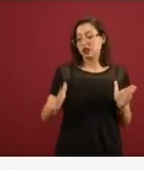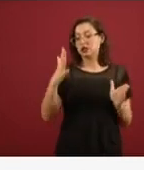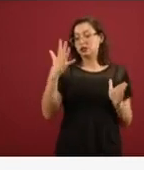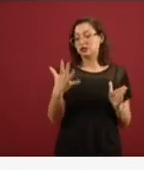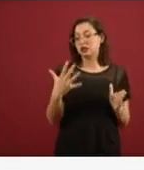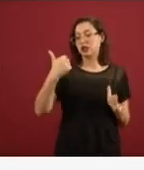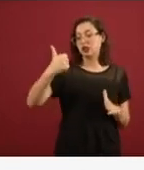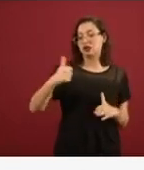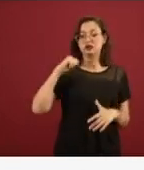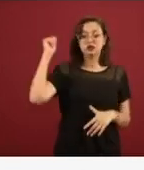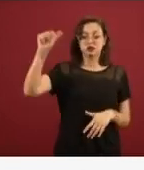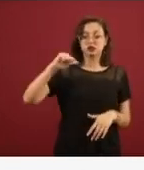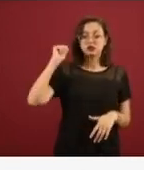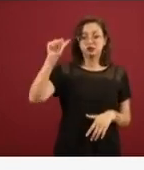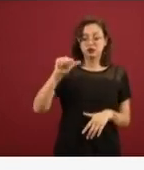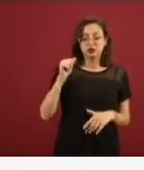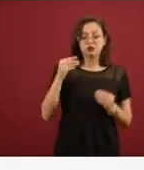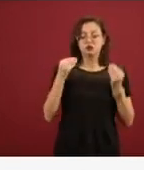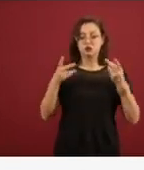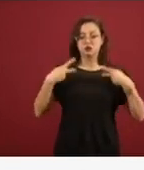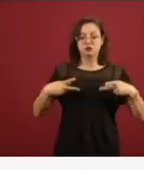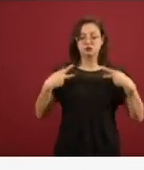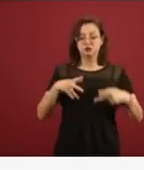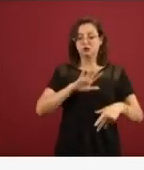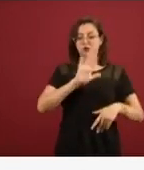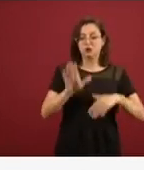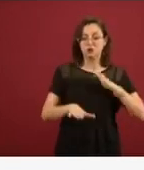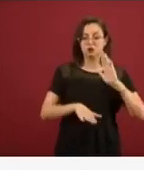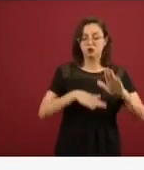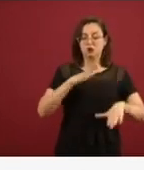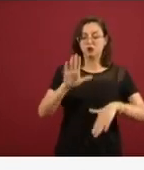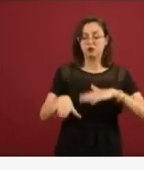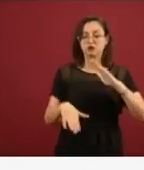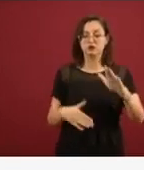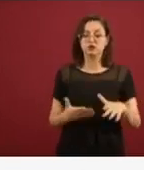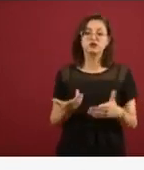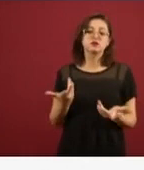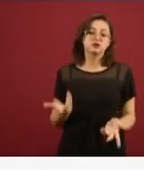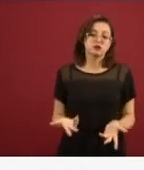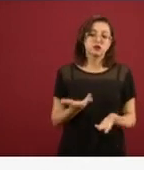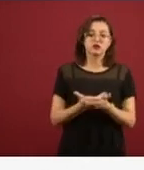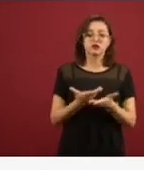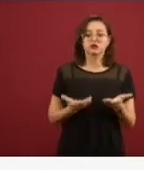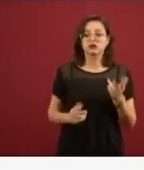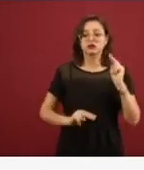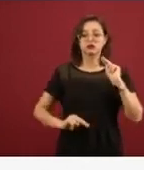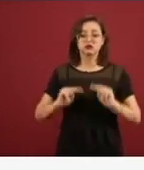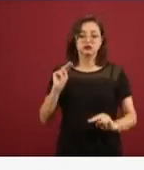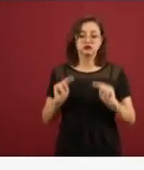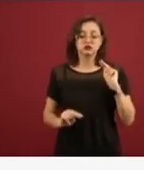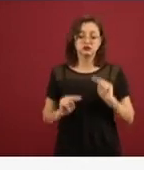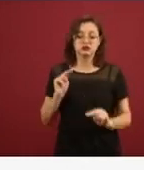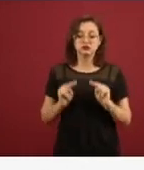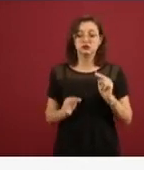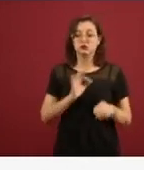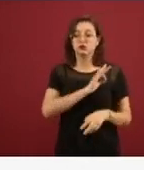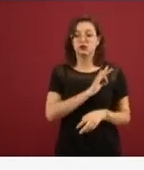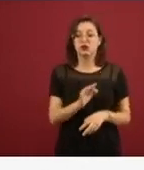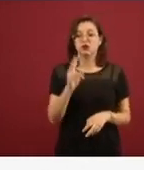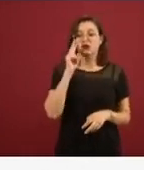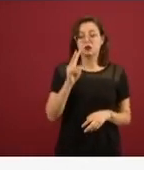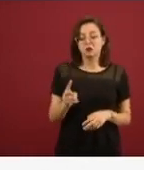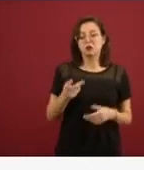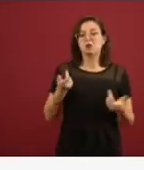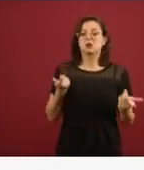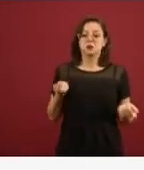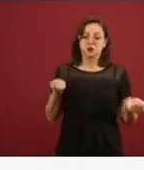6 de abril, esa tendencia, aunque en el nivel en el que se mantiene, se ha presentado de una manera estable, es